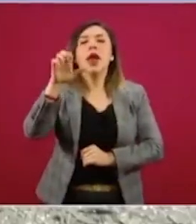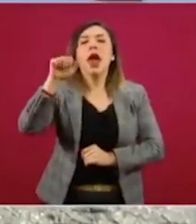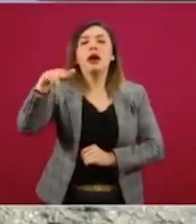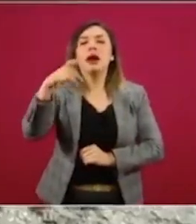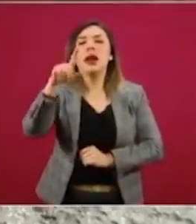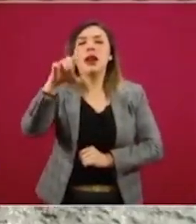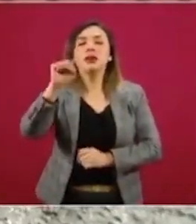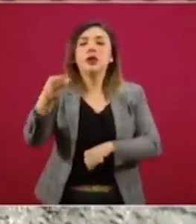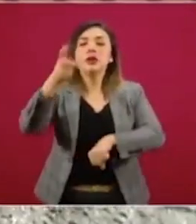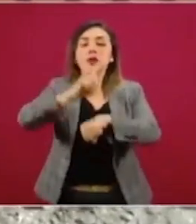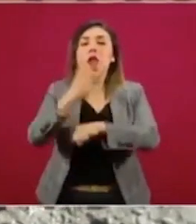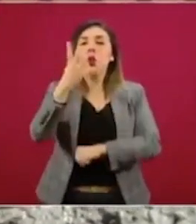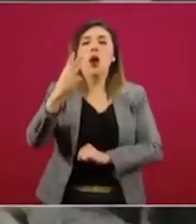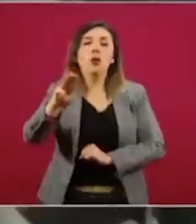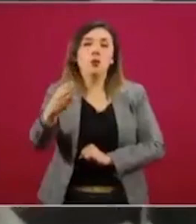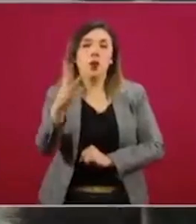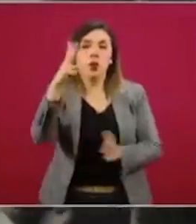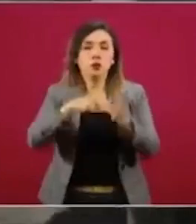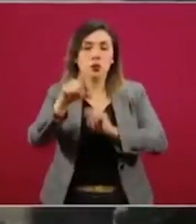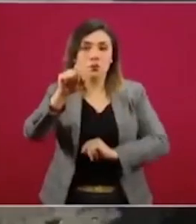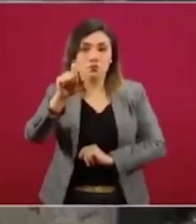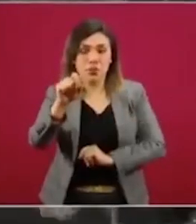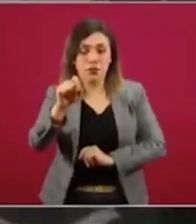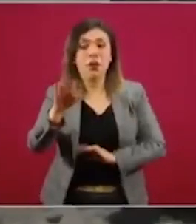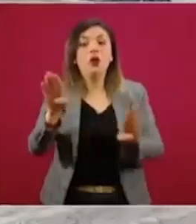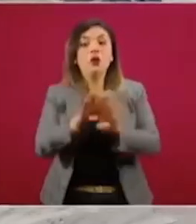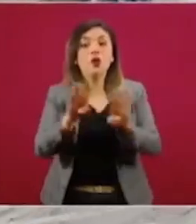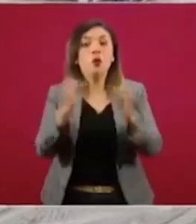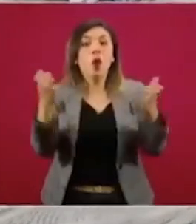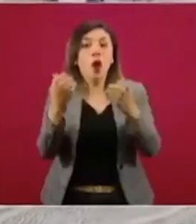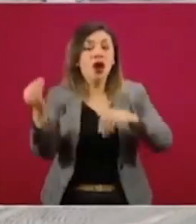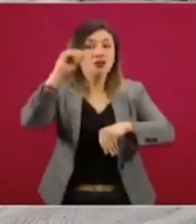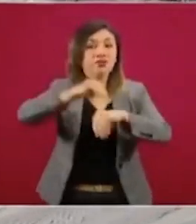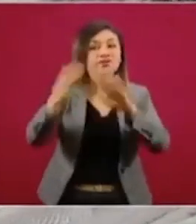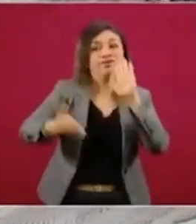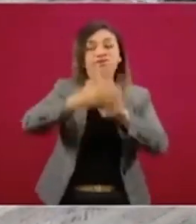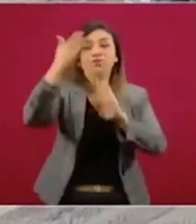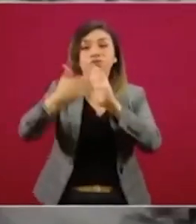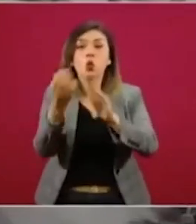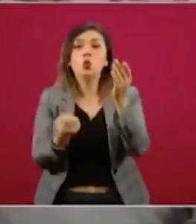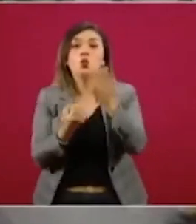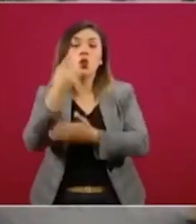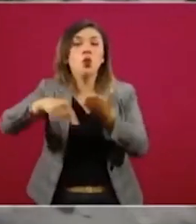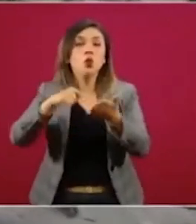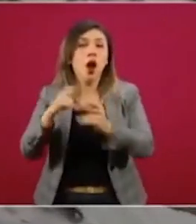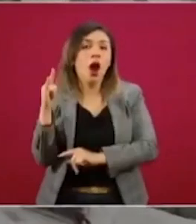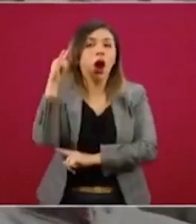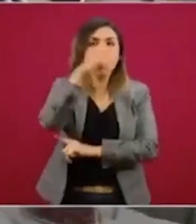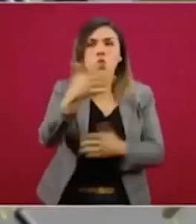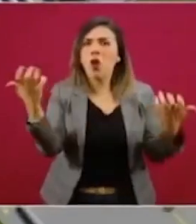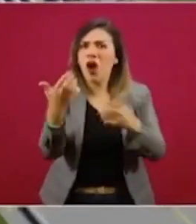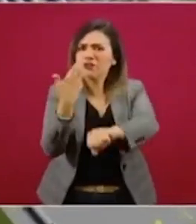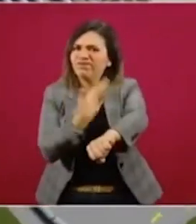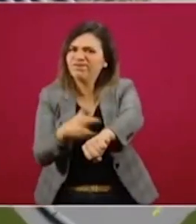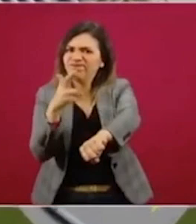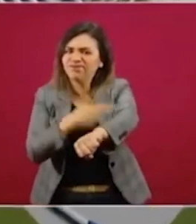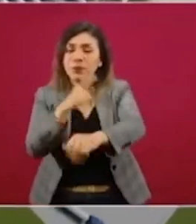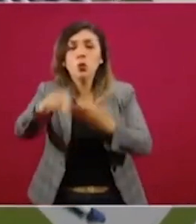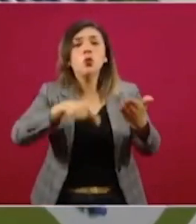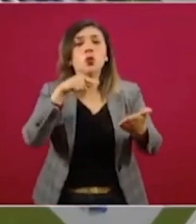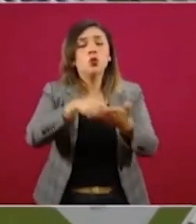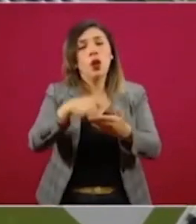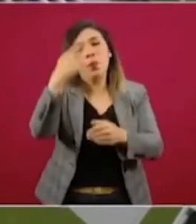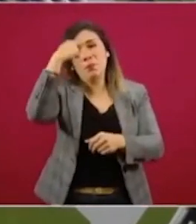2020. El proceso de materialización de todos los frentes del nuevo aeropuerto es realizado de manera simultánea. En la terminal